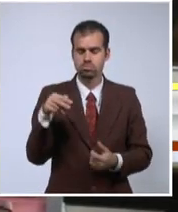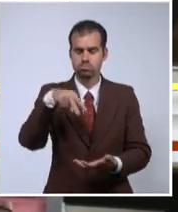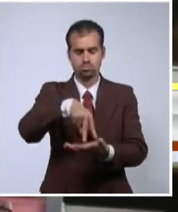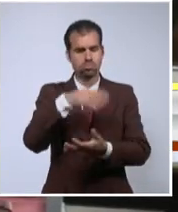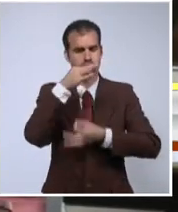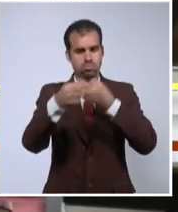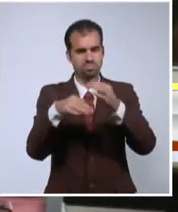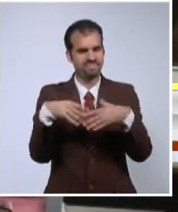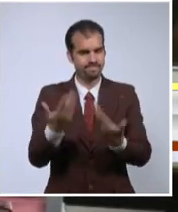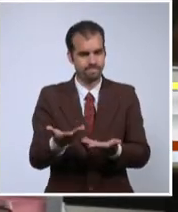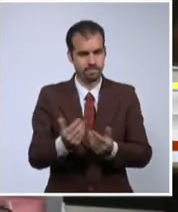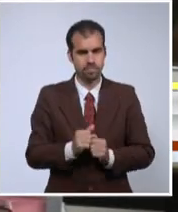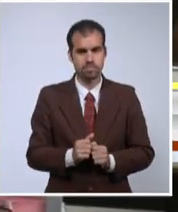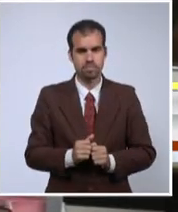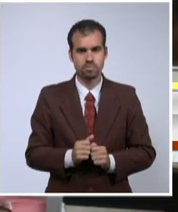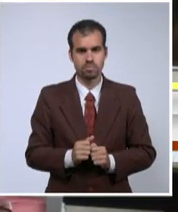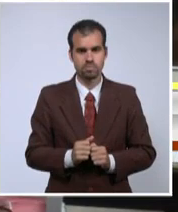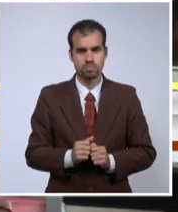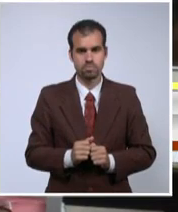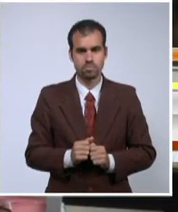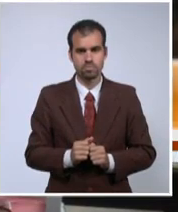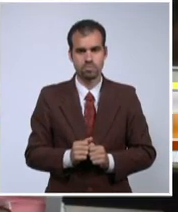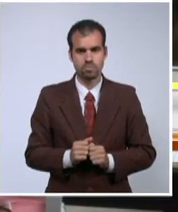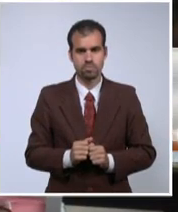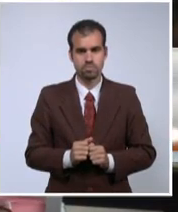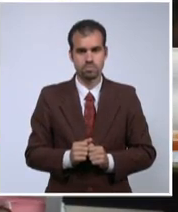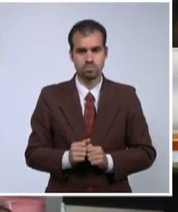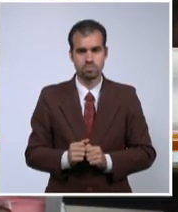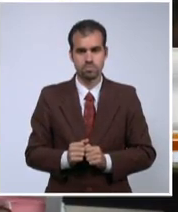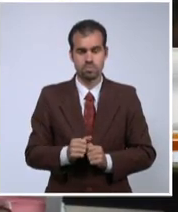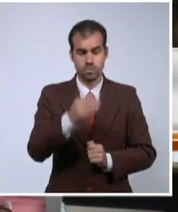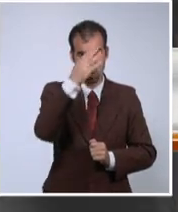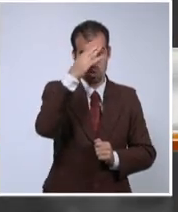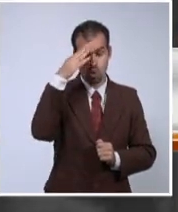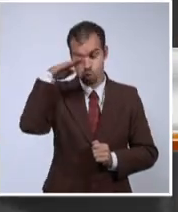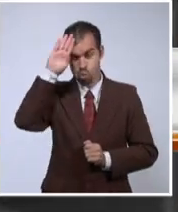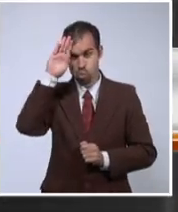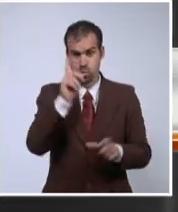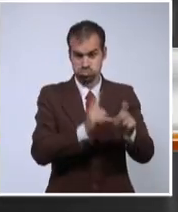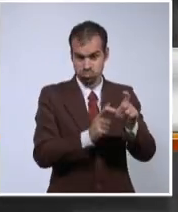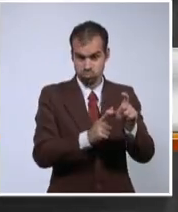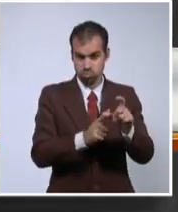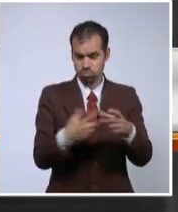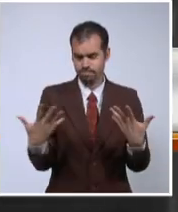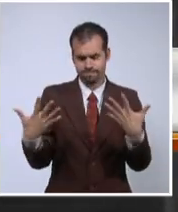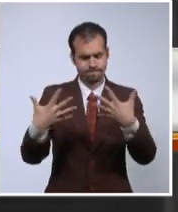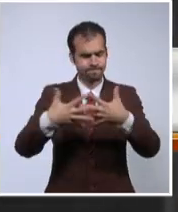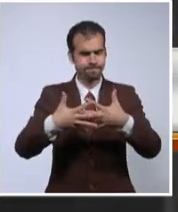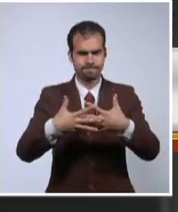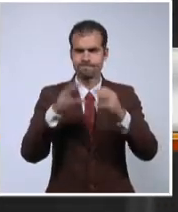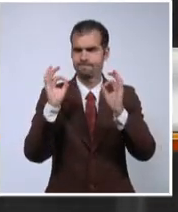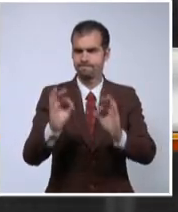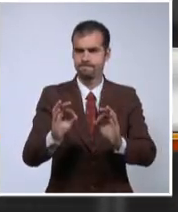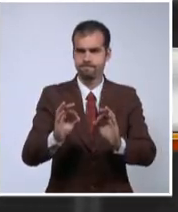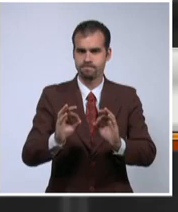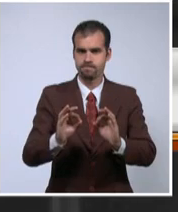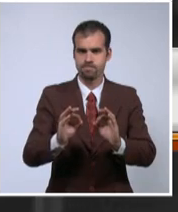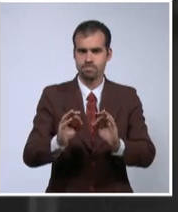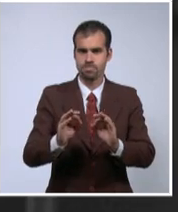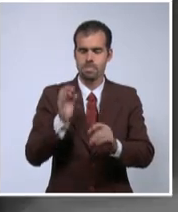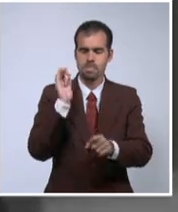la colaboración entre la Unión Soviética y Cuba se efectuó prácticamente en todos los campos de la actividad humana, desde los